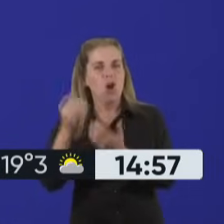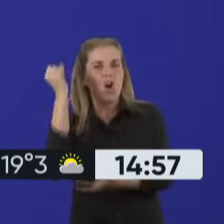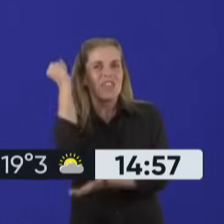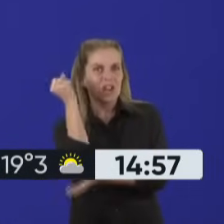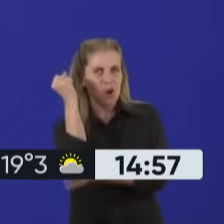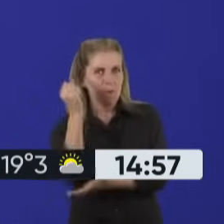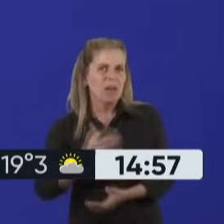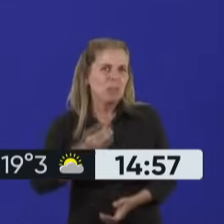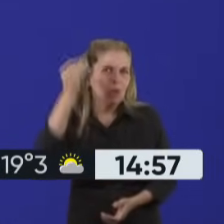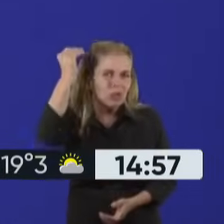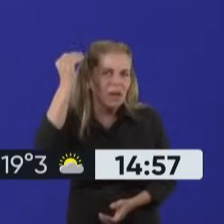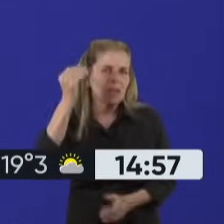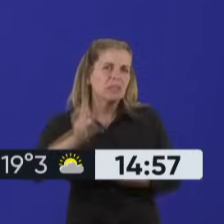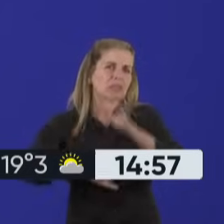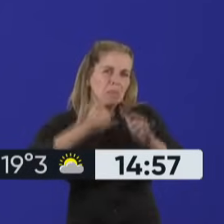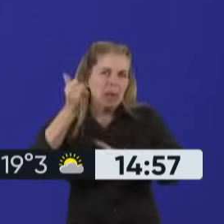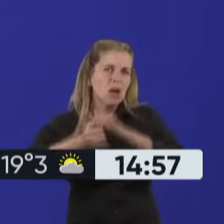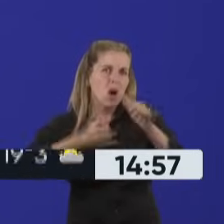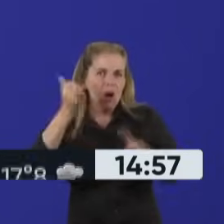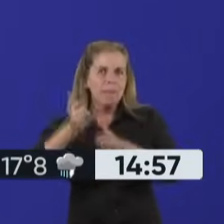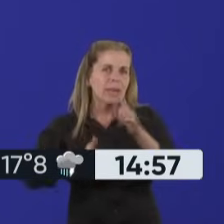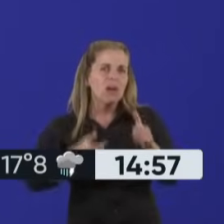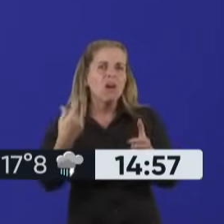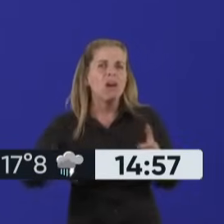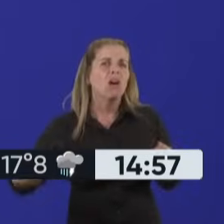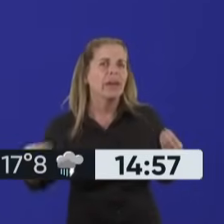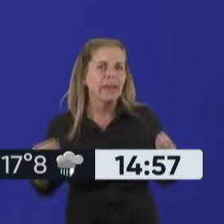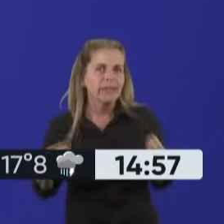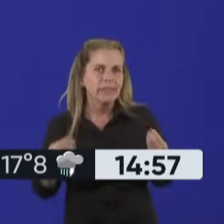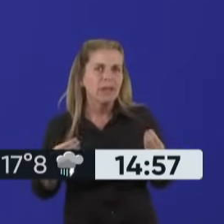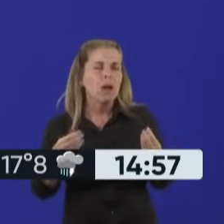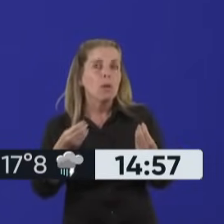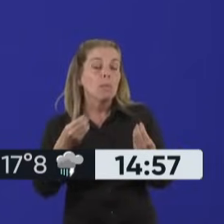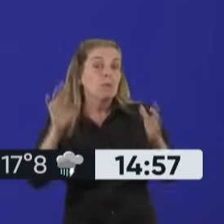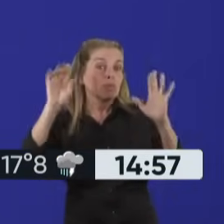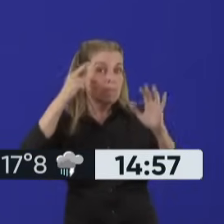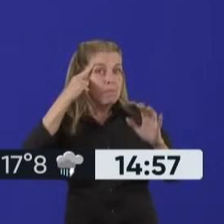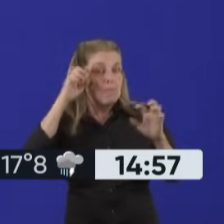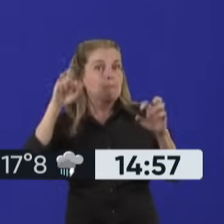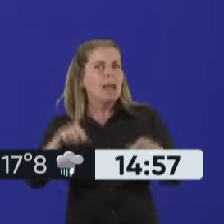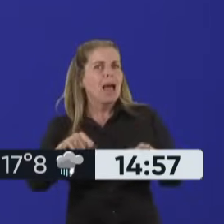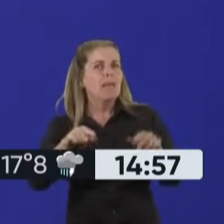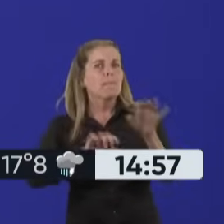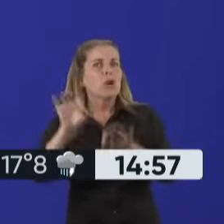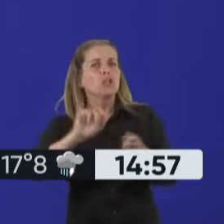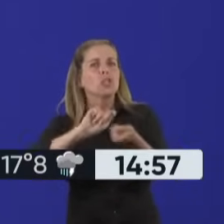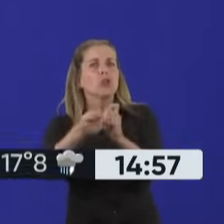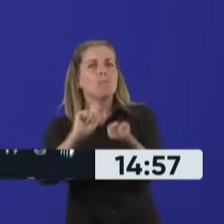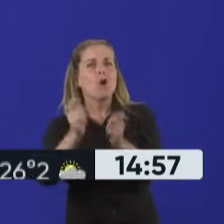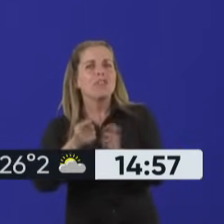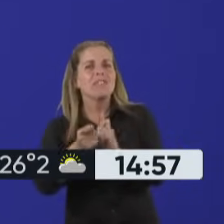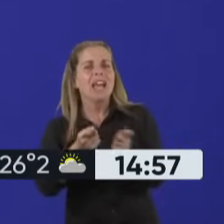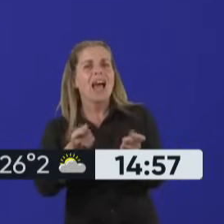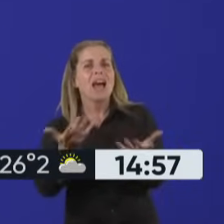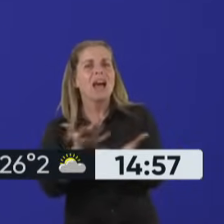Caputo además habló de lo que sería nuestra reforma tributaria. Y es una reforma